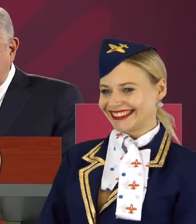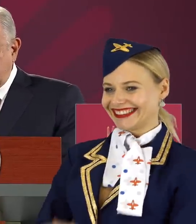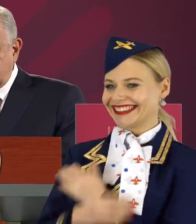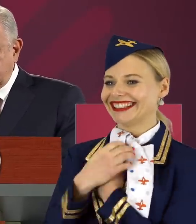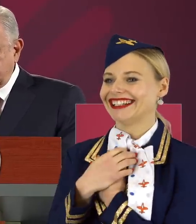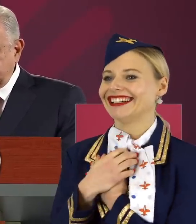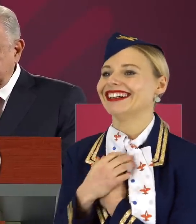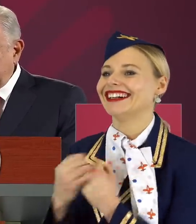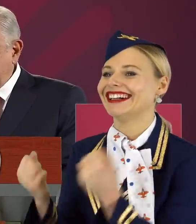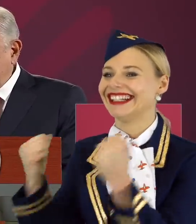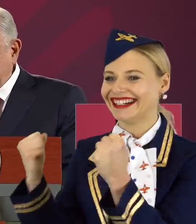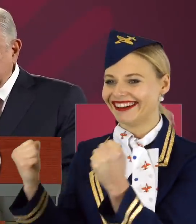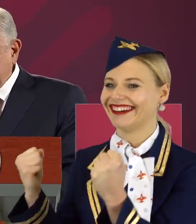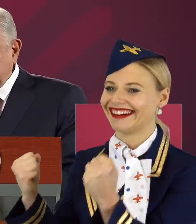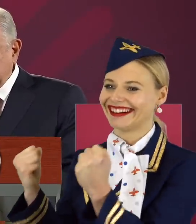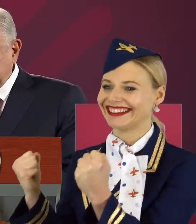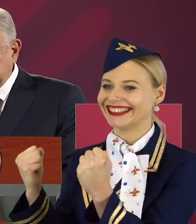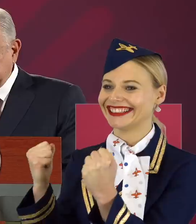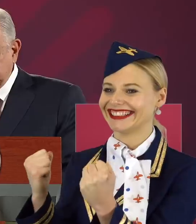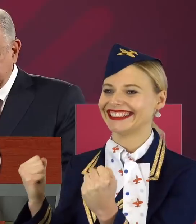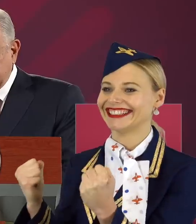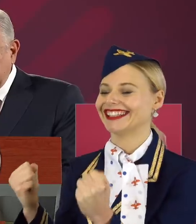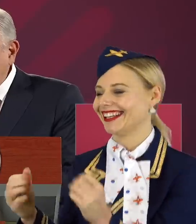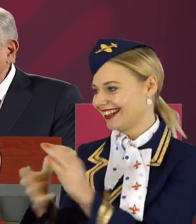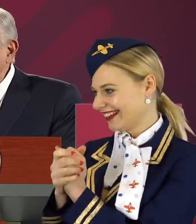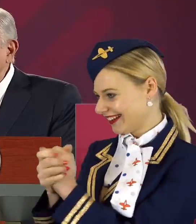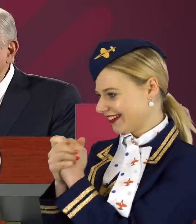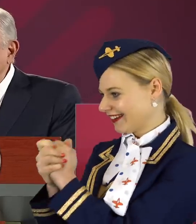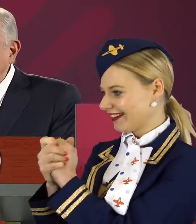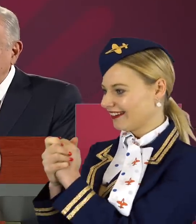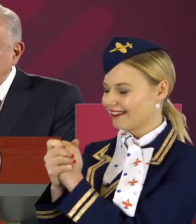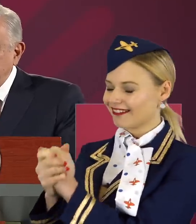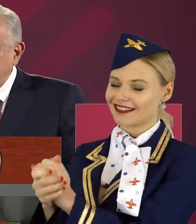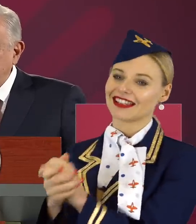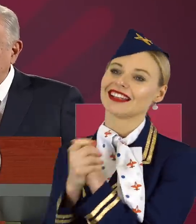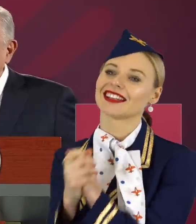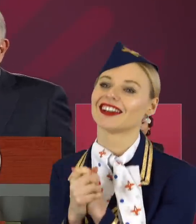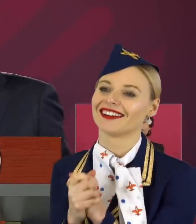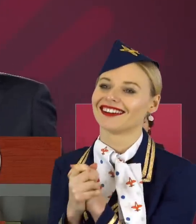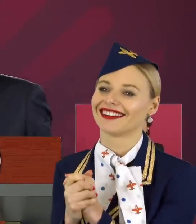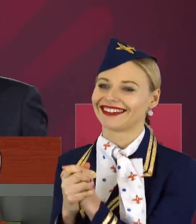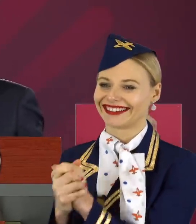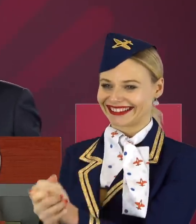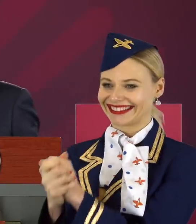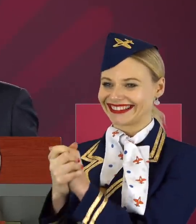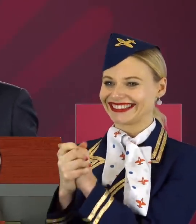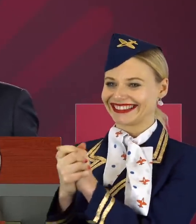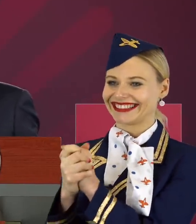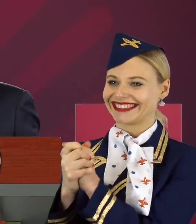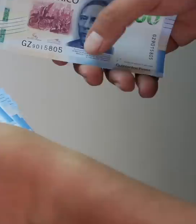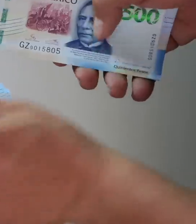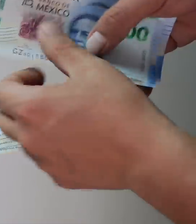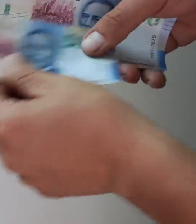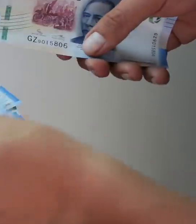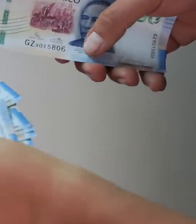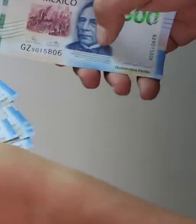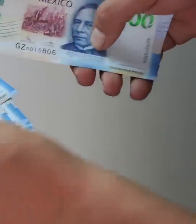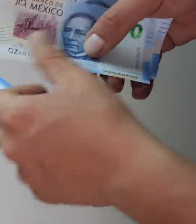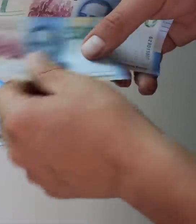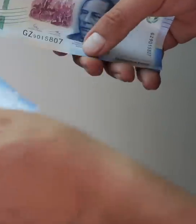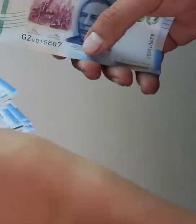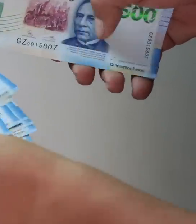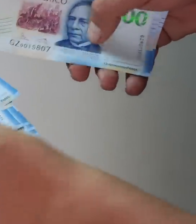van a recibir pues alrededor de 1,000 millones de pesos. Son 6,000 trabajadores.